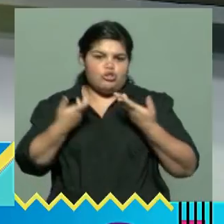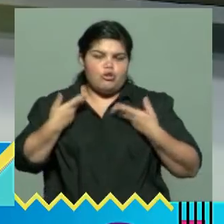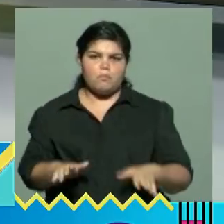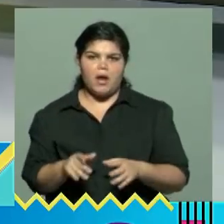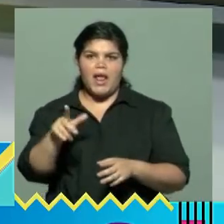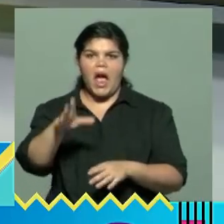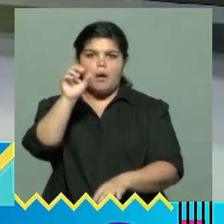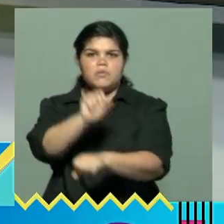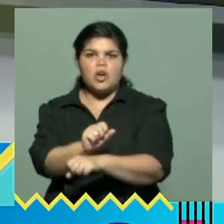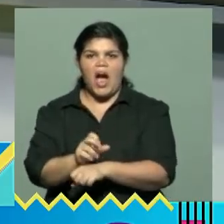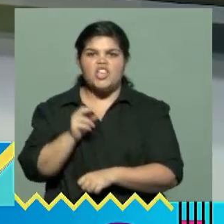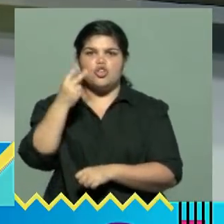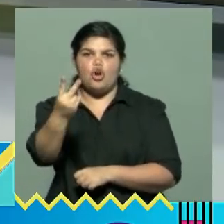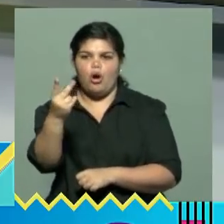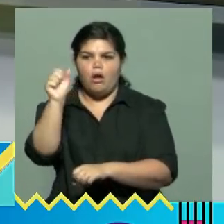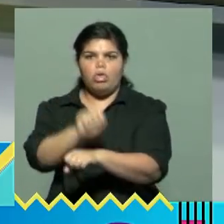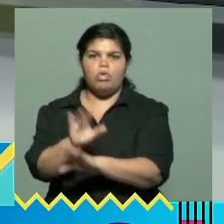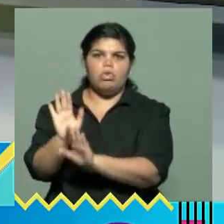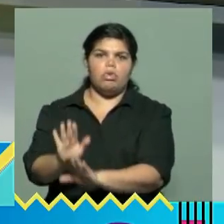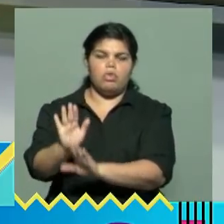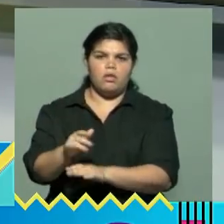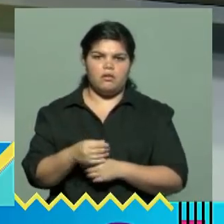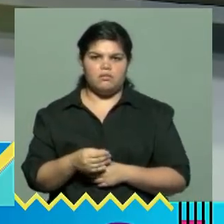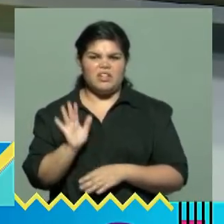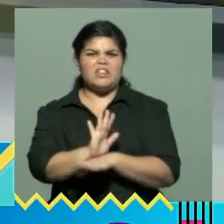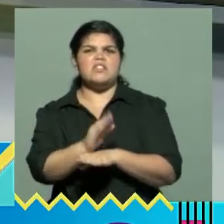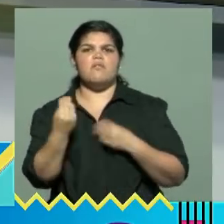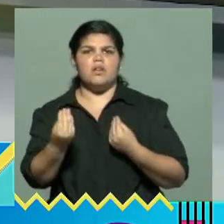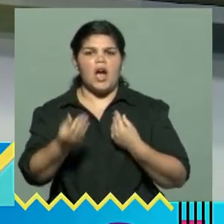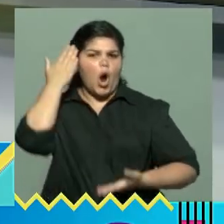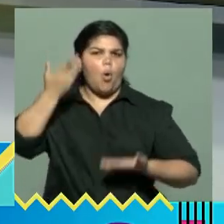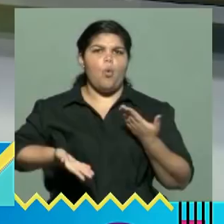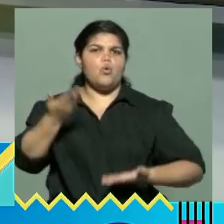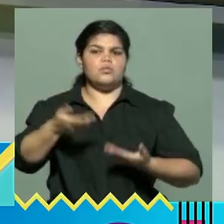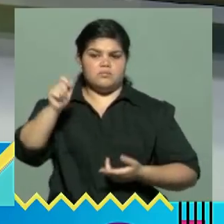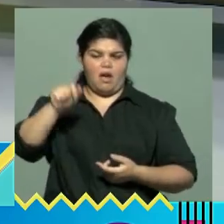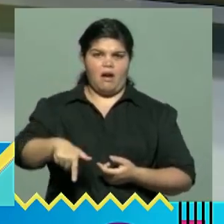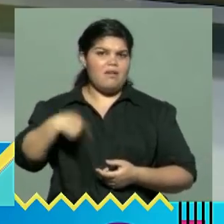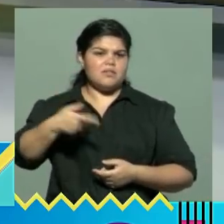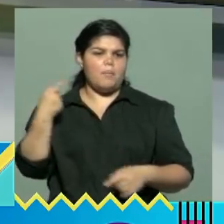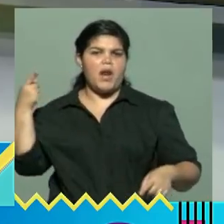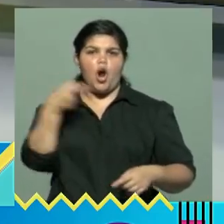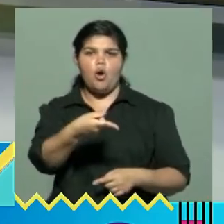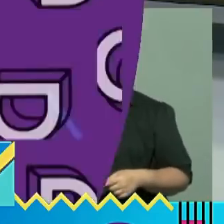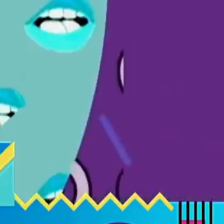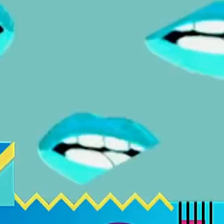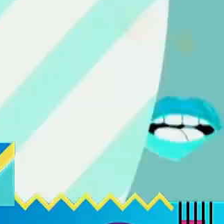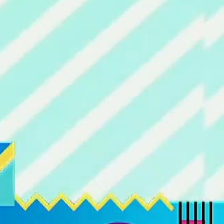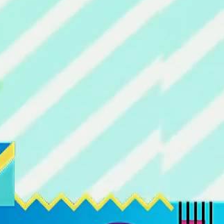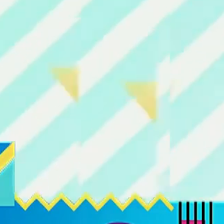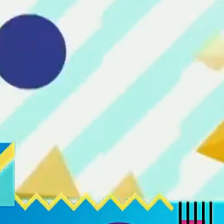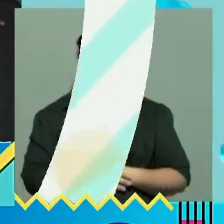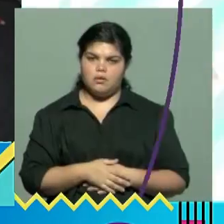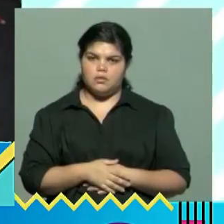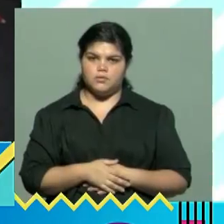años en prisión, digamos. Entonces, nuestra justicia, al ser tan patriarcal, siempre nos va a condenar a nosotras en primera instancia.